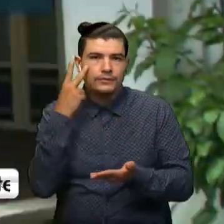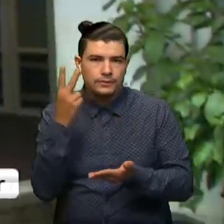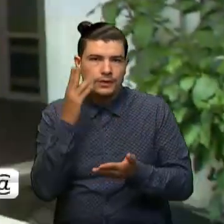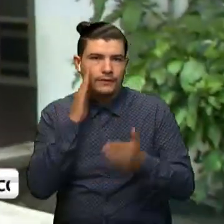servicios